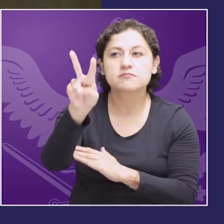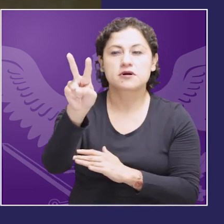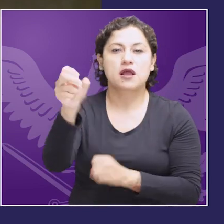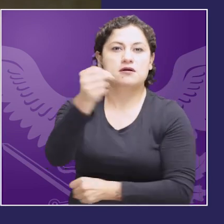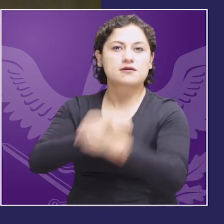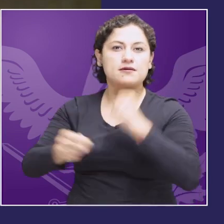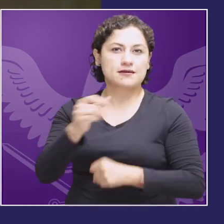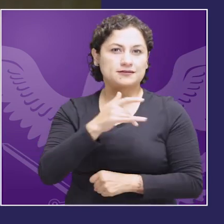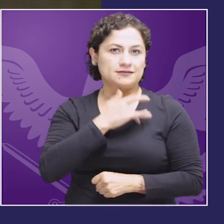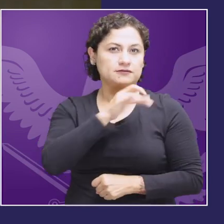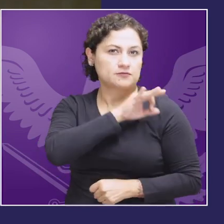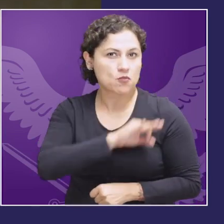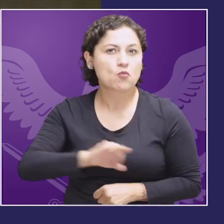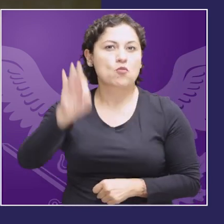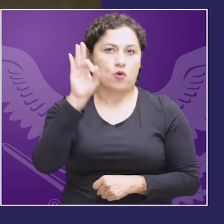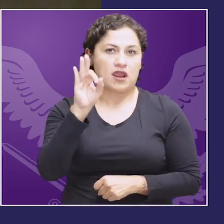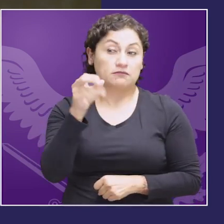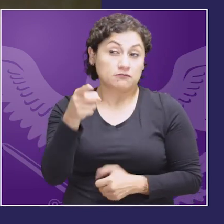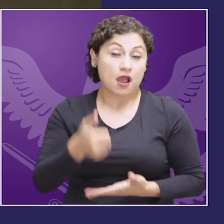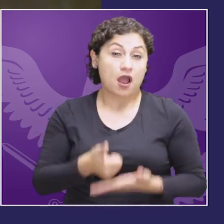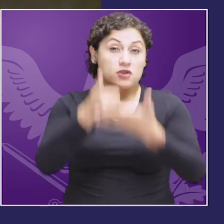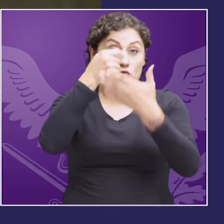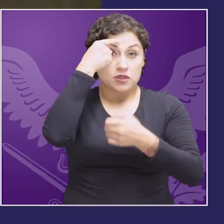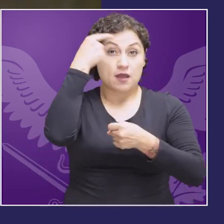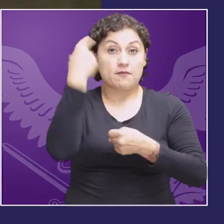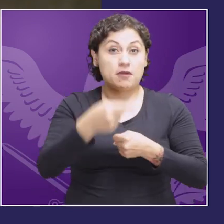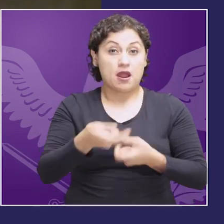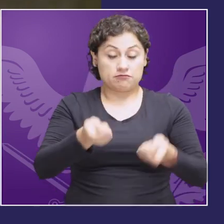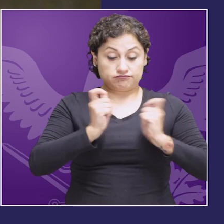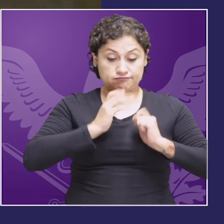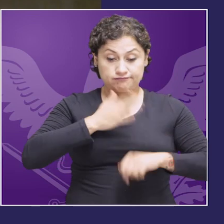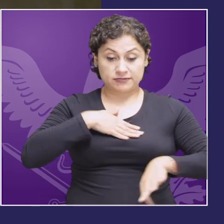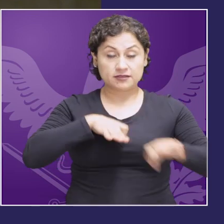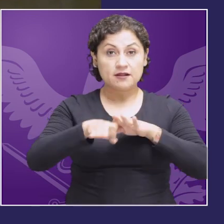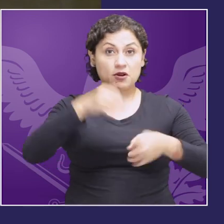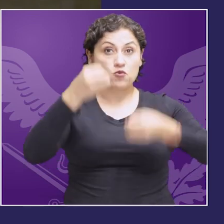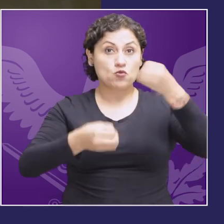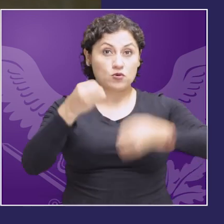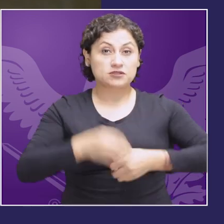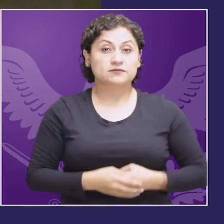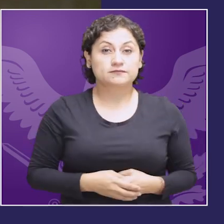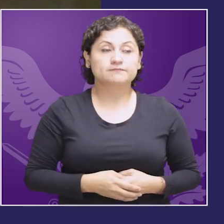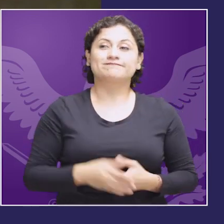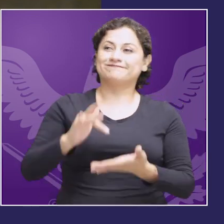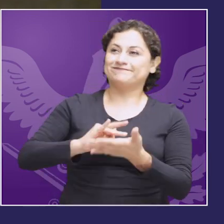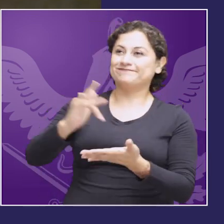es lo que nos puede hacer lograr esa empatía sin la cual no podemos ejercer correctamente la función de juzgar.